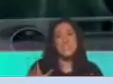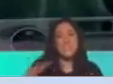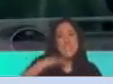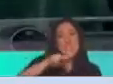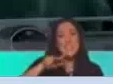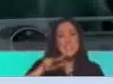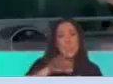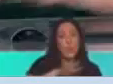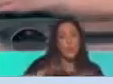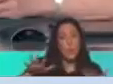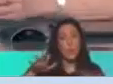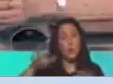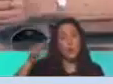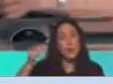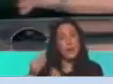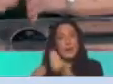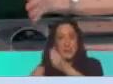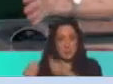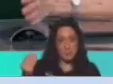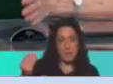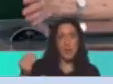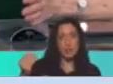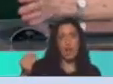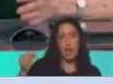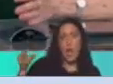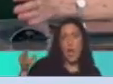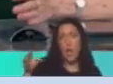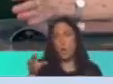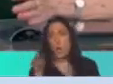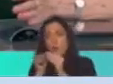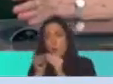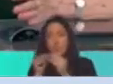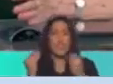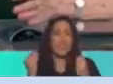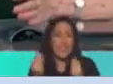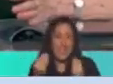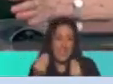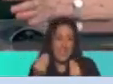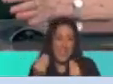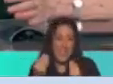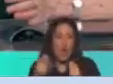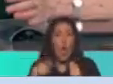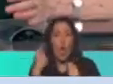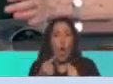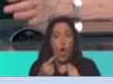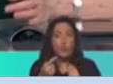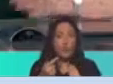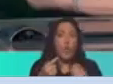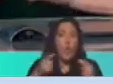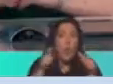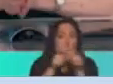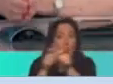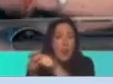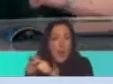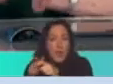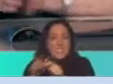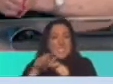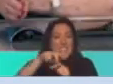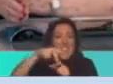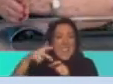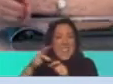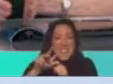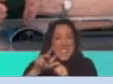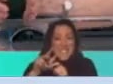satélites que van a reemplazar a los que ya están volando una constelación de satélites pequeños chiquititos que pueden